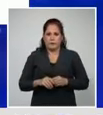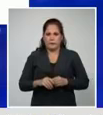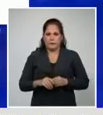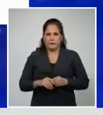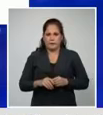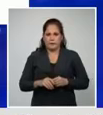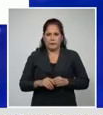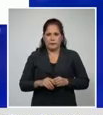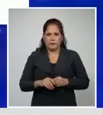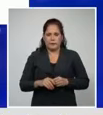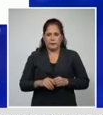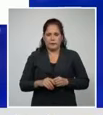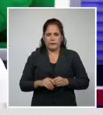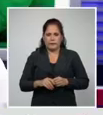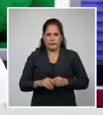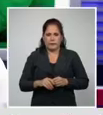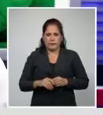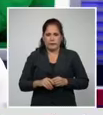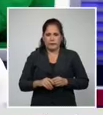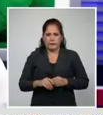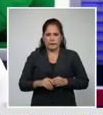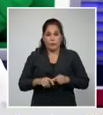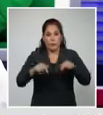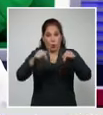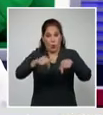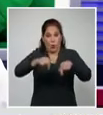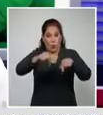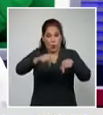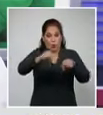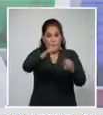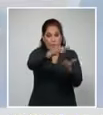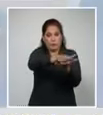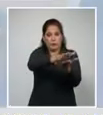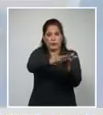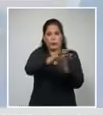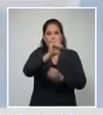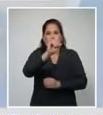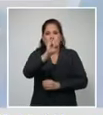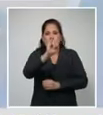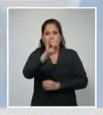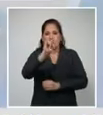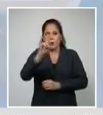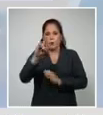Cuba, hoy con un acumulado de